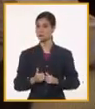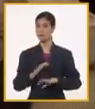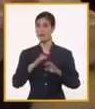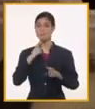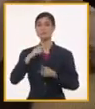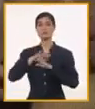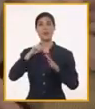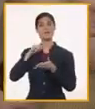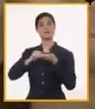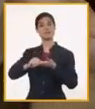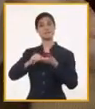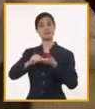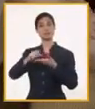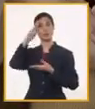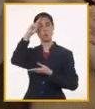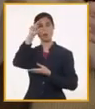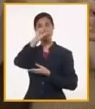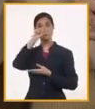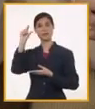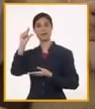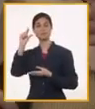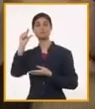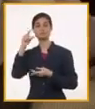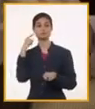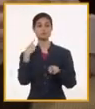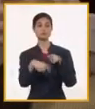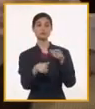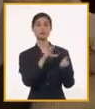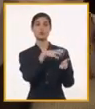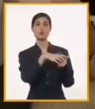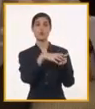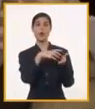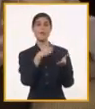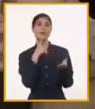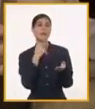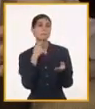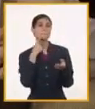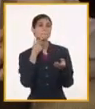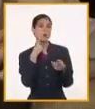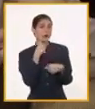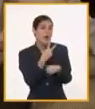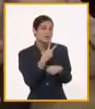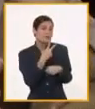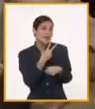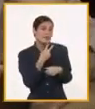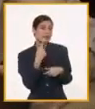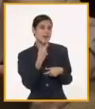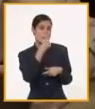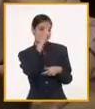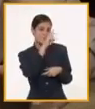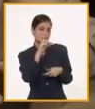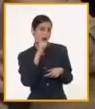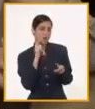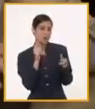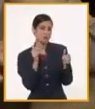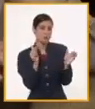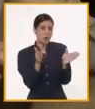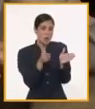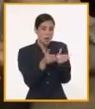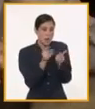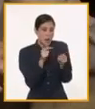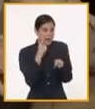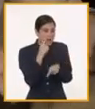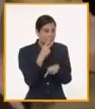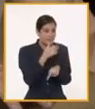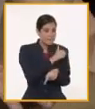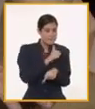hospital con el servicio de la clínica privada. Y ahí fui dando pasos, eso fue la integración de